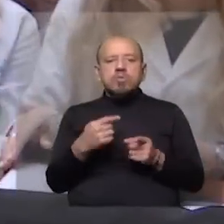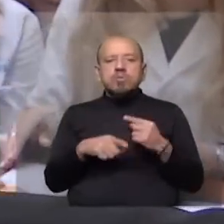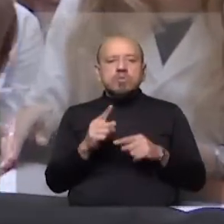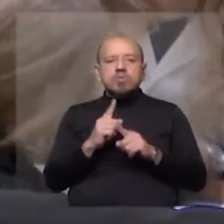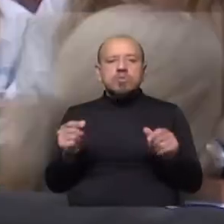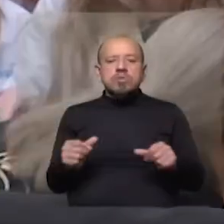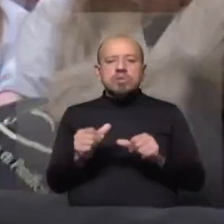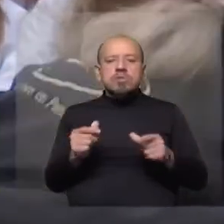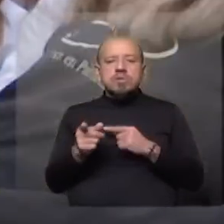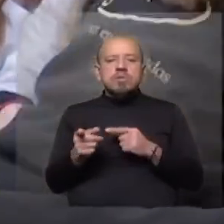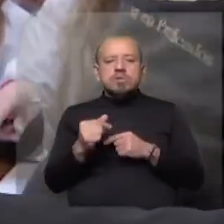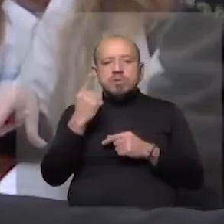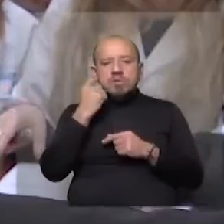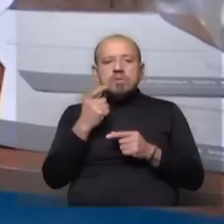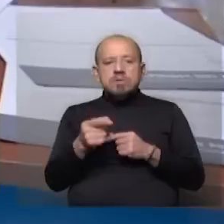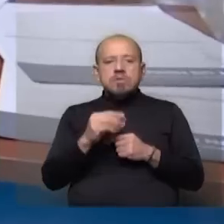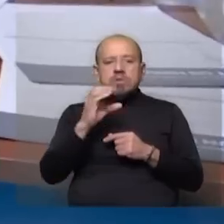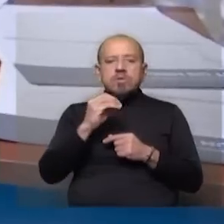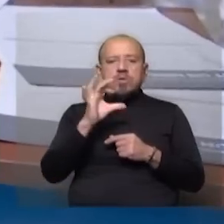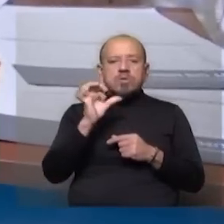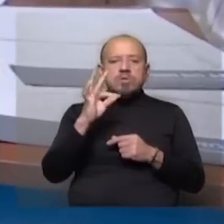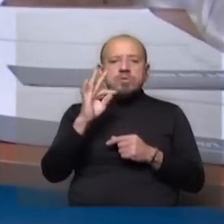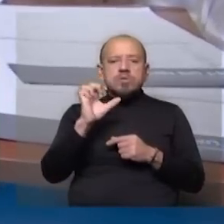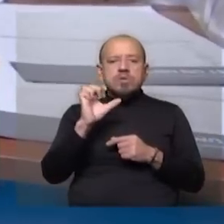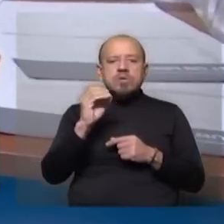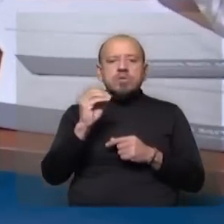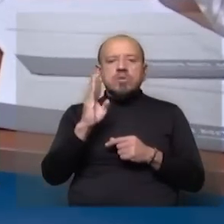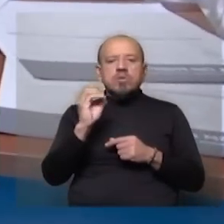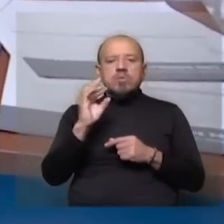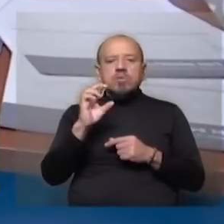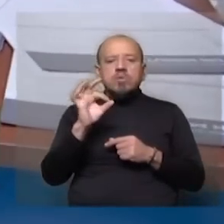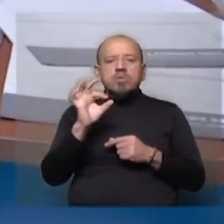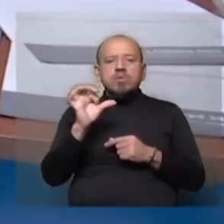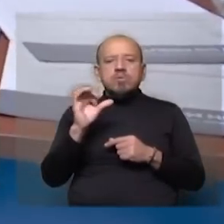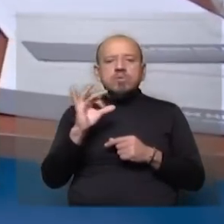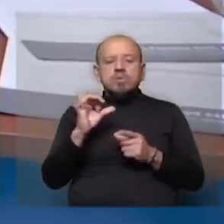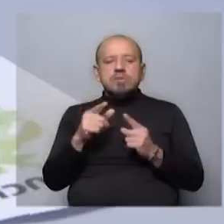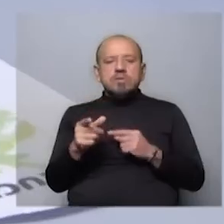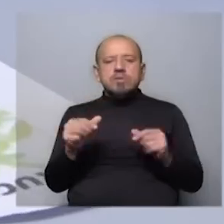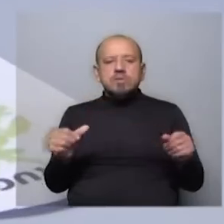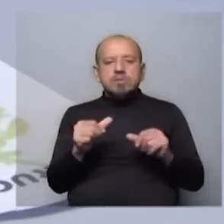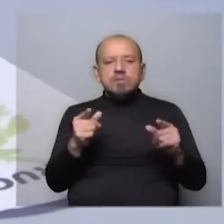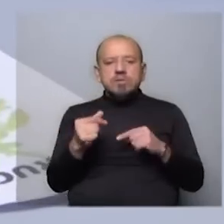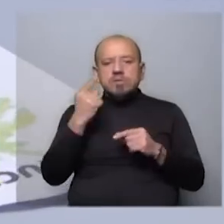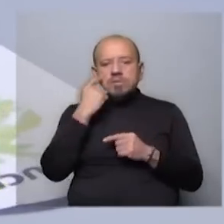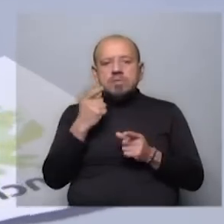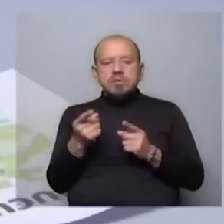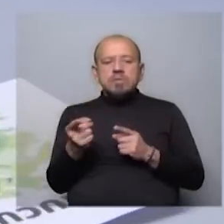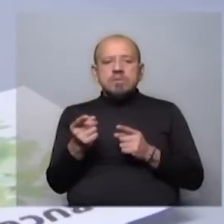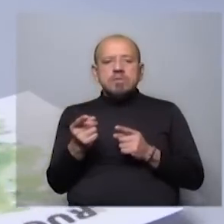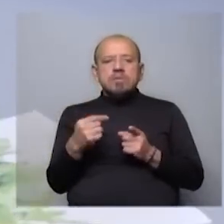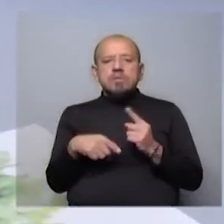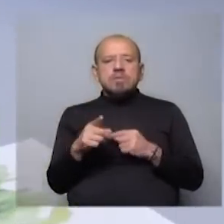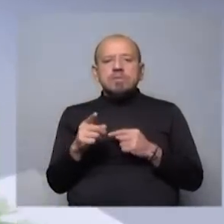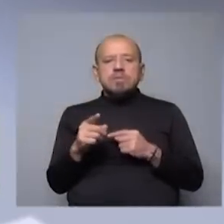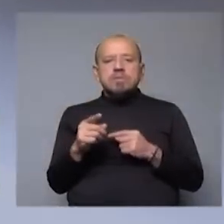no se hace el tratamiento preventivo para la osteoporosis es tratamiento el tratamiento preventivo es como estamos Este prodigando